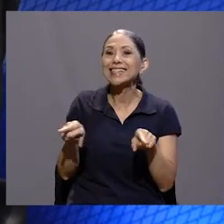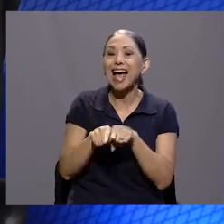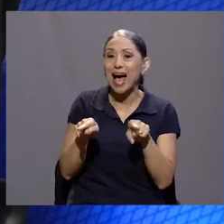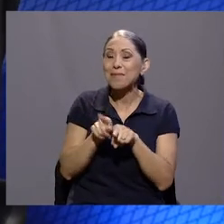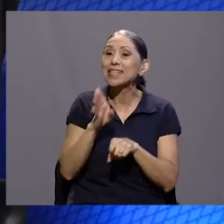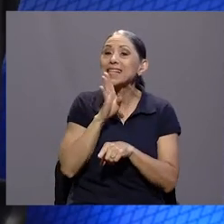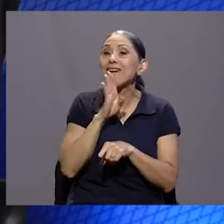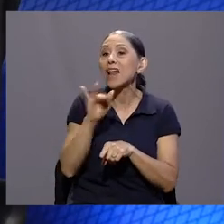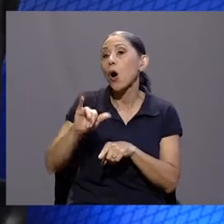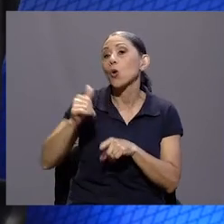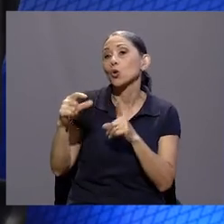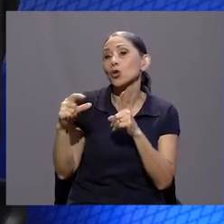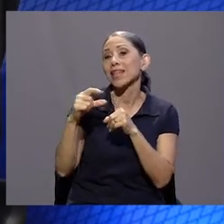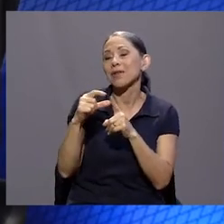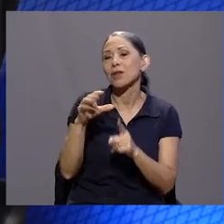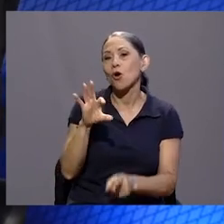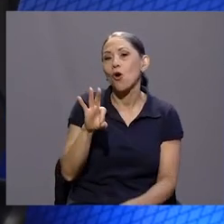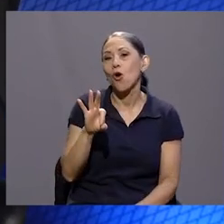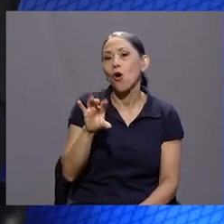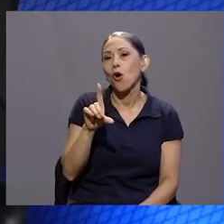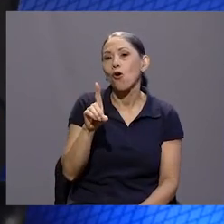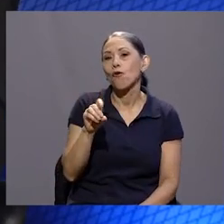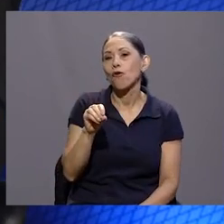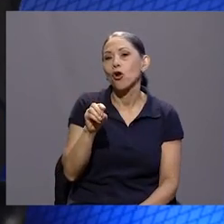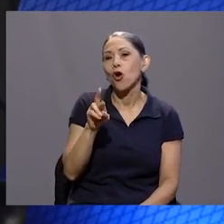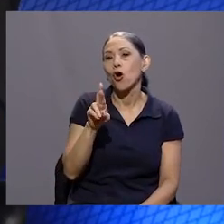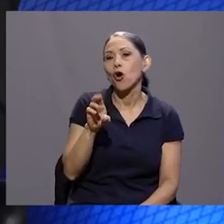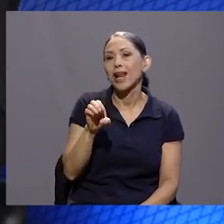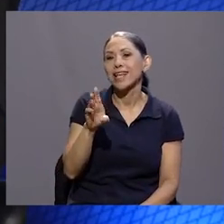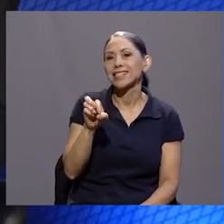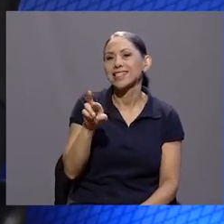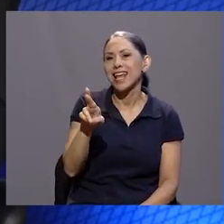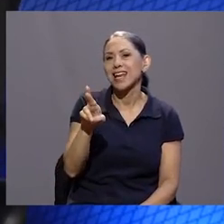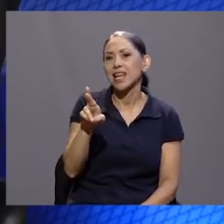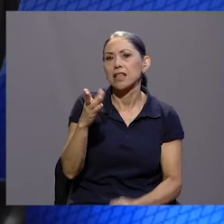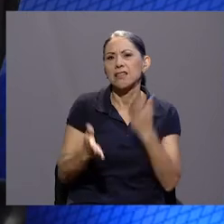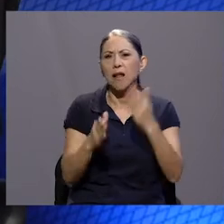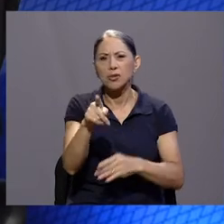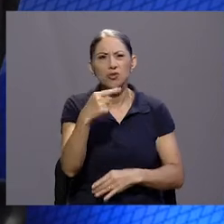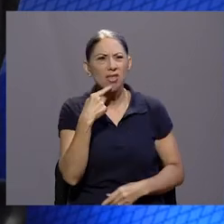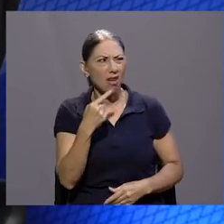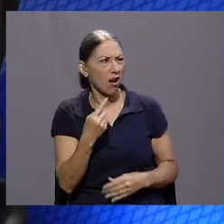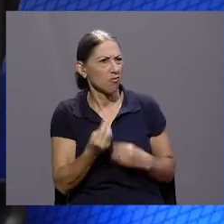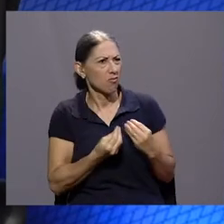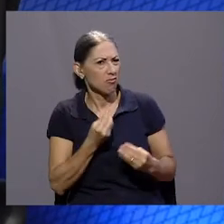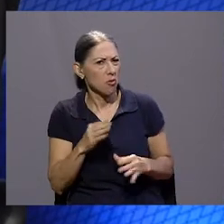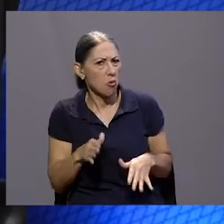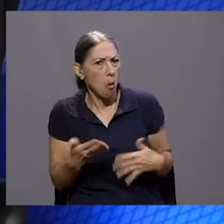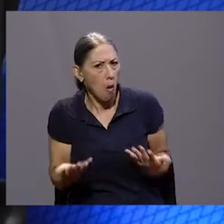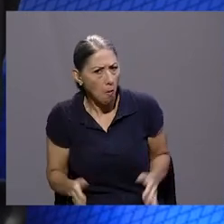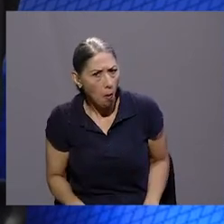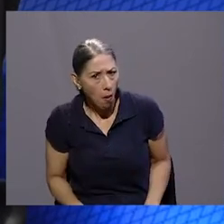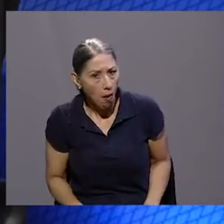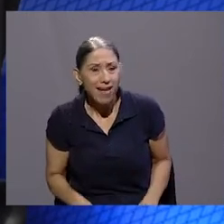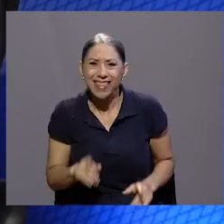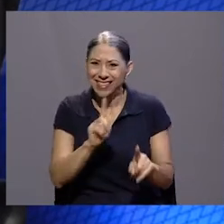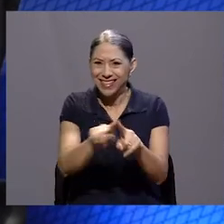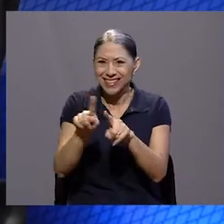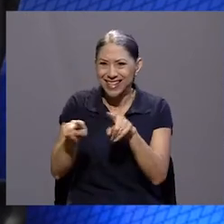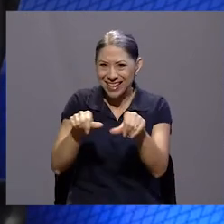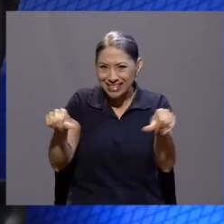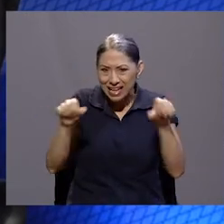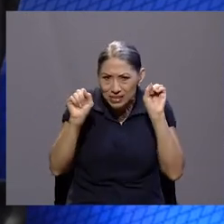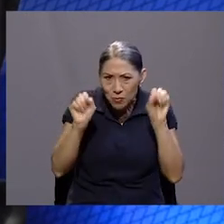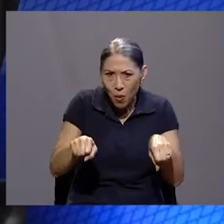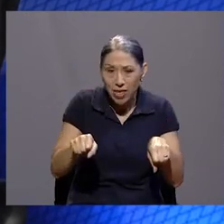hablamos de florecer puede ser que algunas personas digan pero como un ser humano a florecer puede ser dices distintas áreas yo necesito poder hacer un antes y